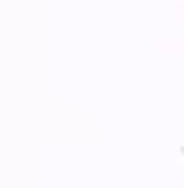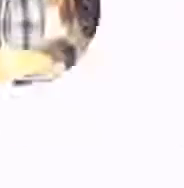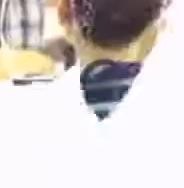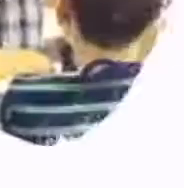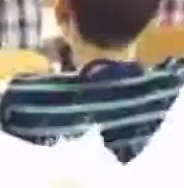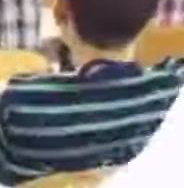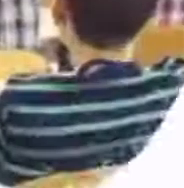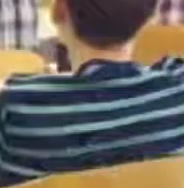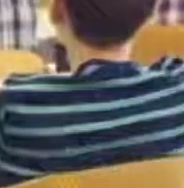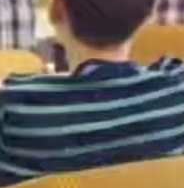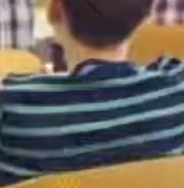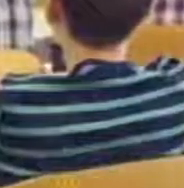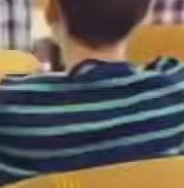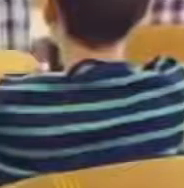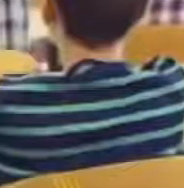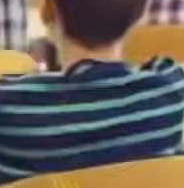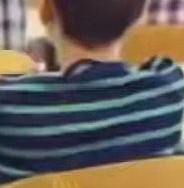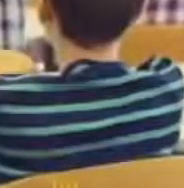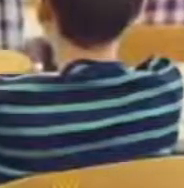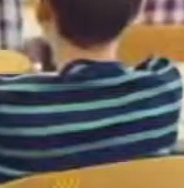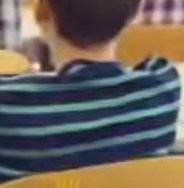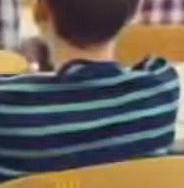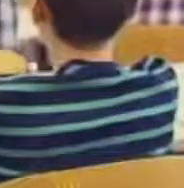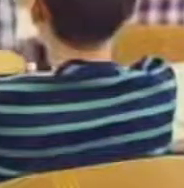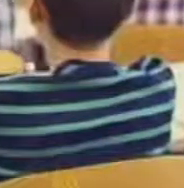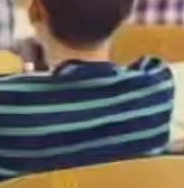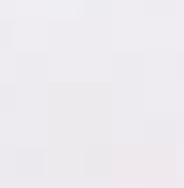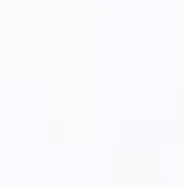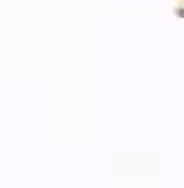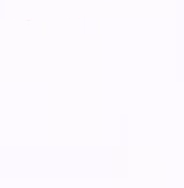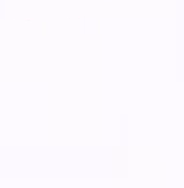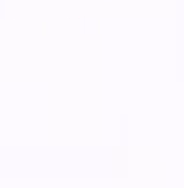A continuación, comunicación y lenguaje segundo básico.